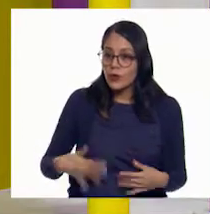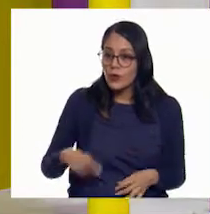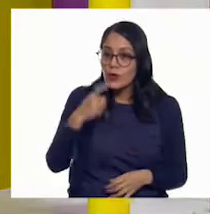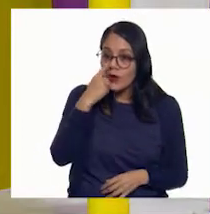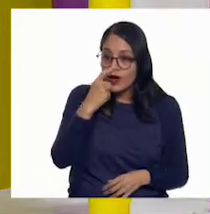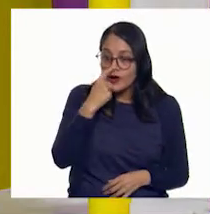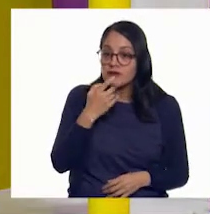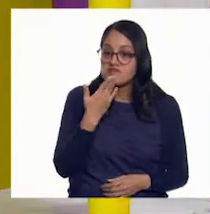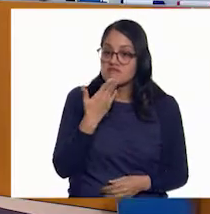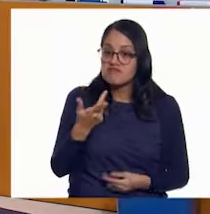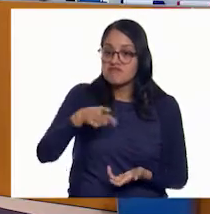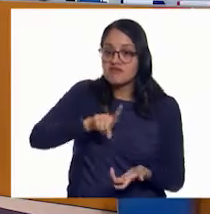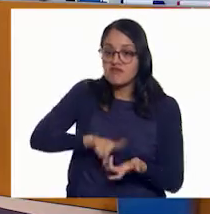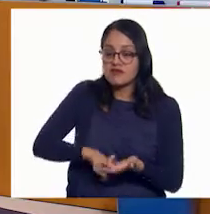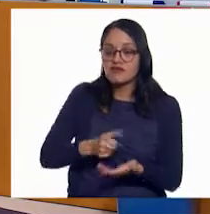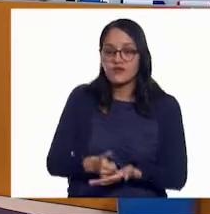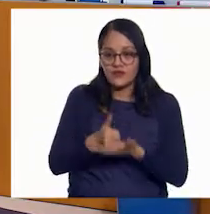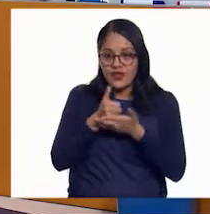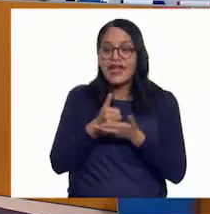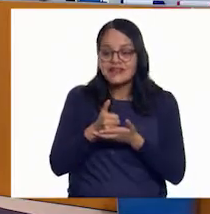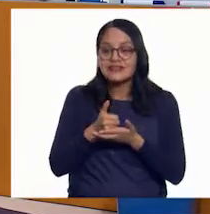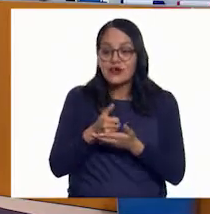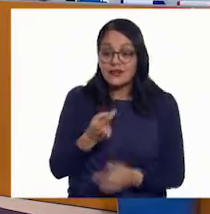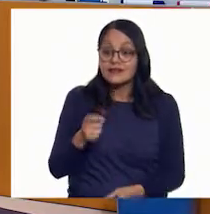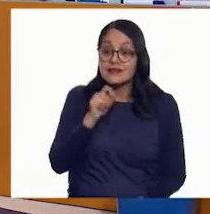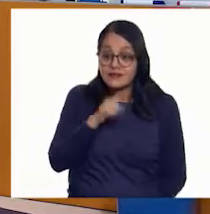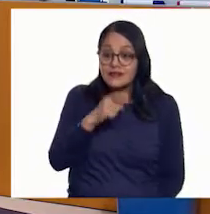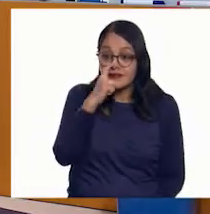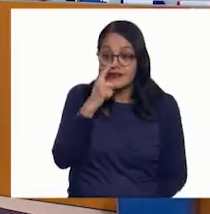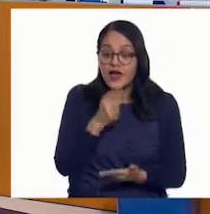propiedades. Sí, tiene un poder anticoagulante.